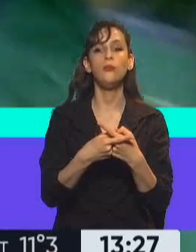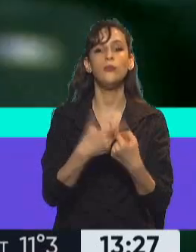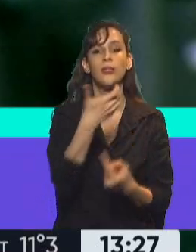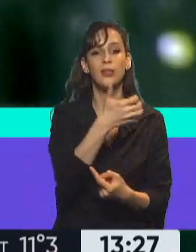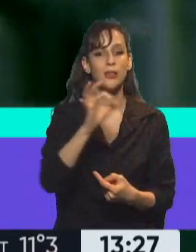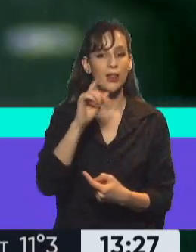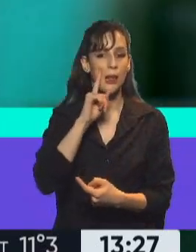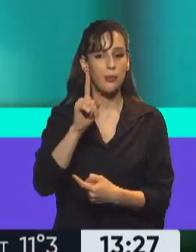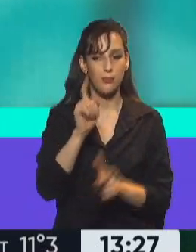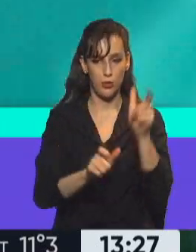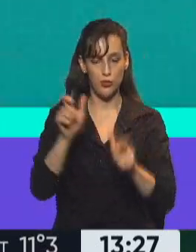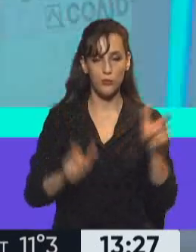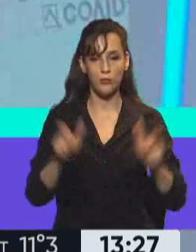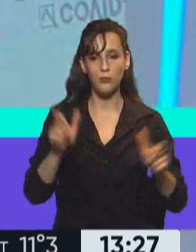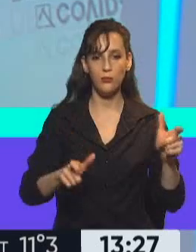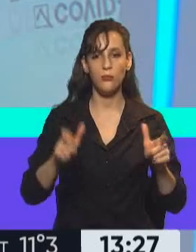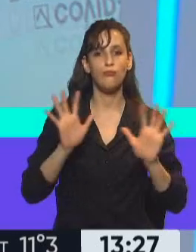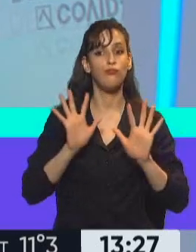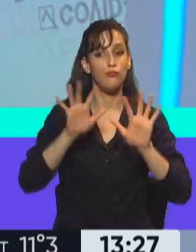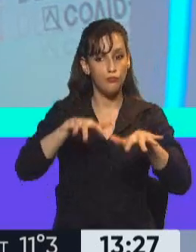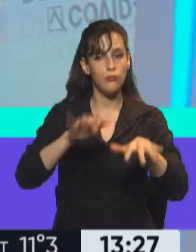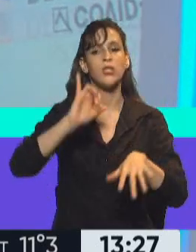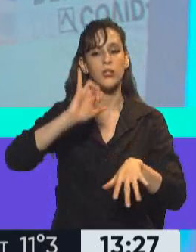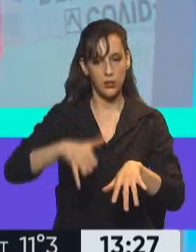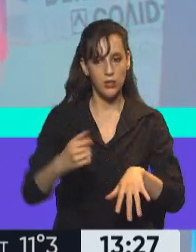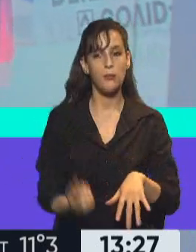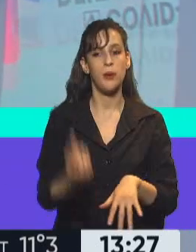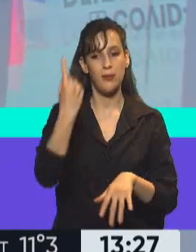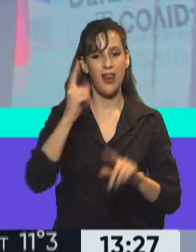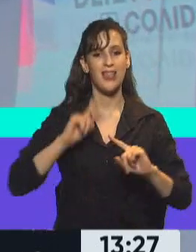60.000 espectadores van a estar viendo este partidazo, primera semifinal de la Eurocopa.